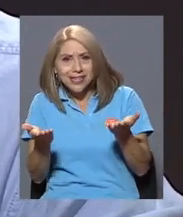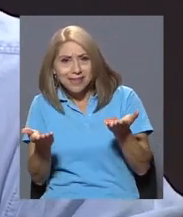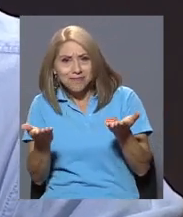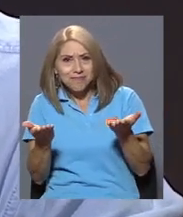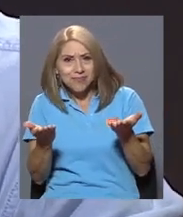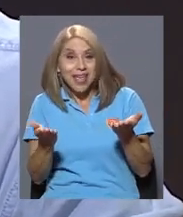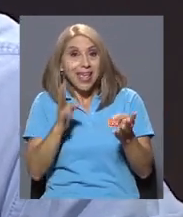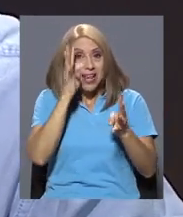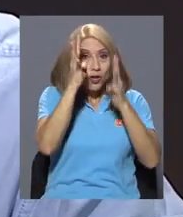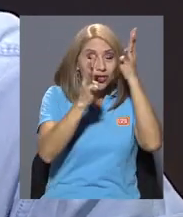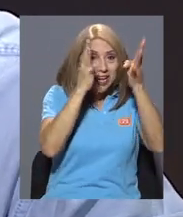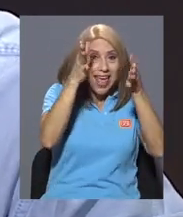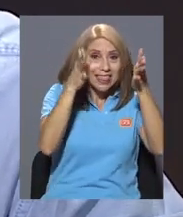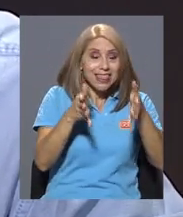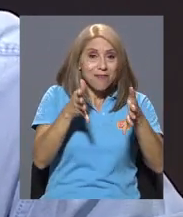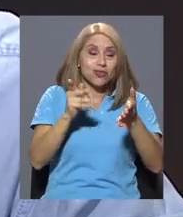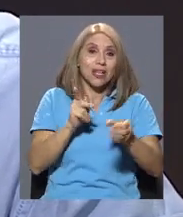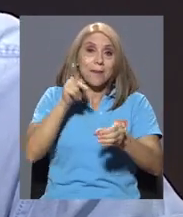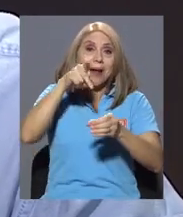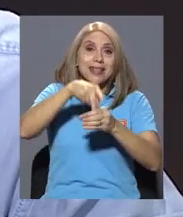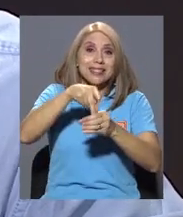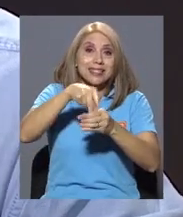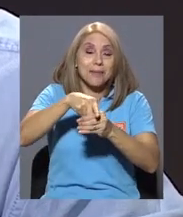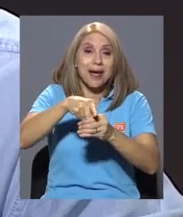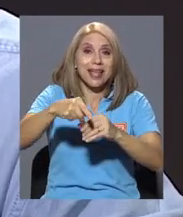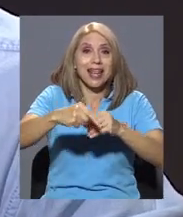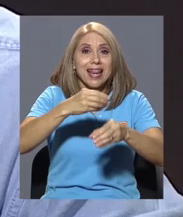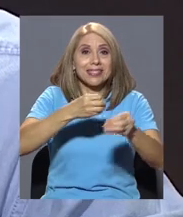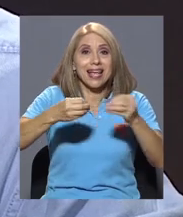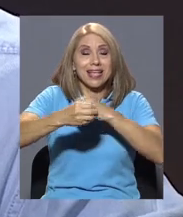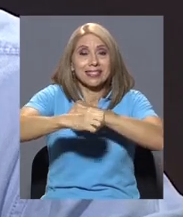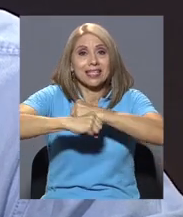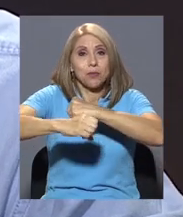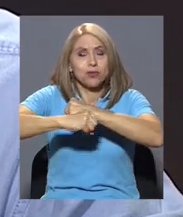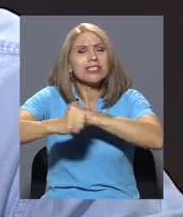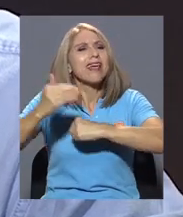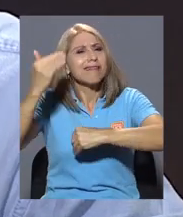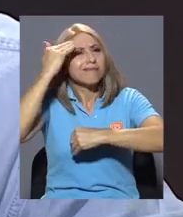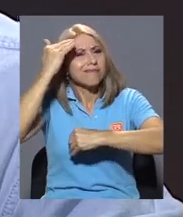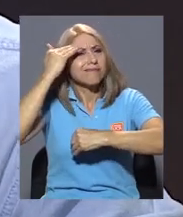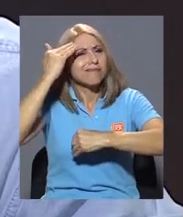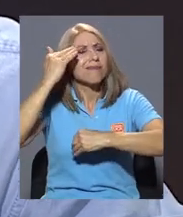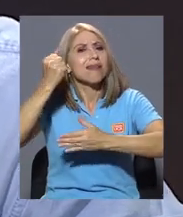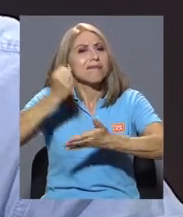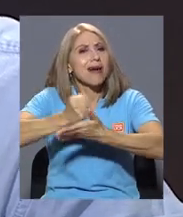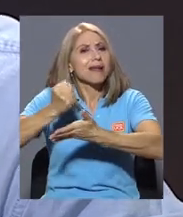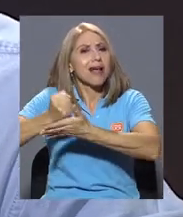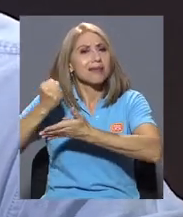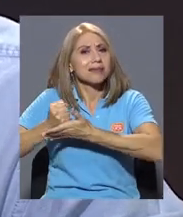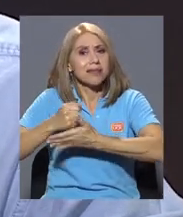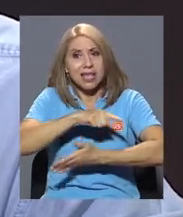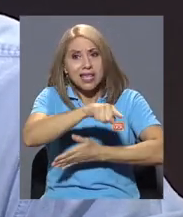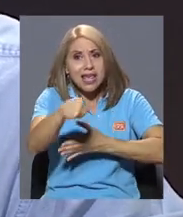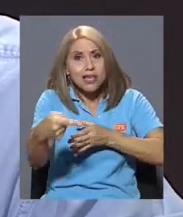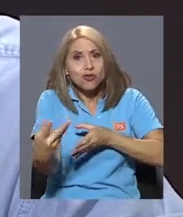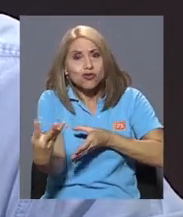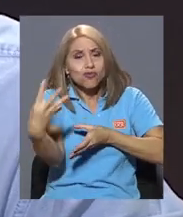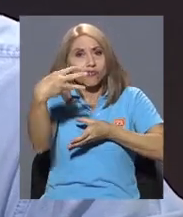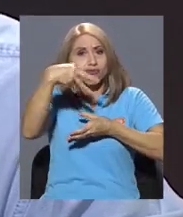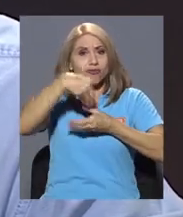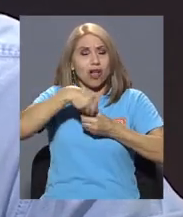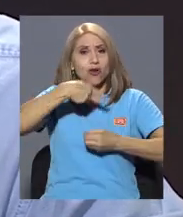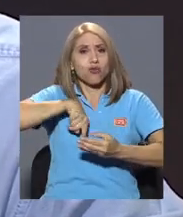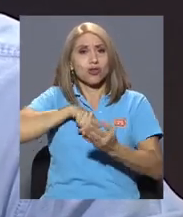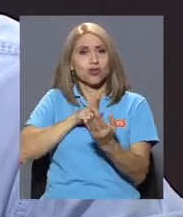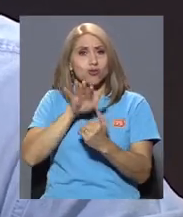participan dentro de las agencias de publicidad y que están muy presentes en el mundo de estas marcas como lograr involucrarlos a nuestros proyectos a